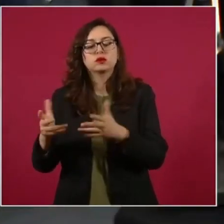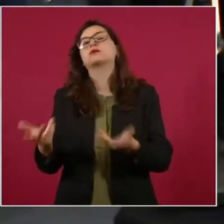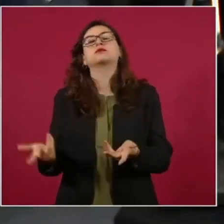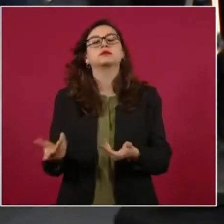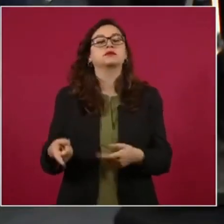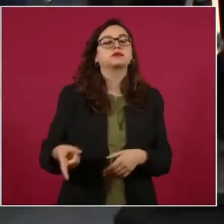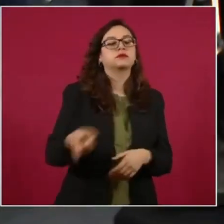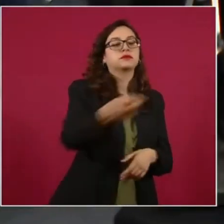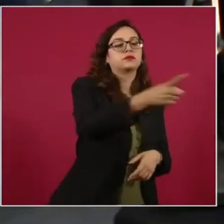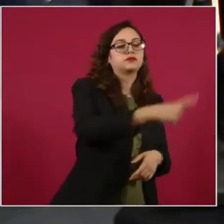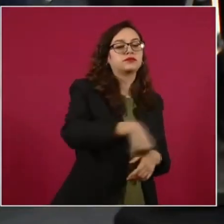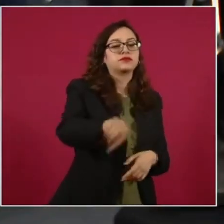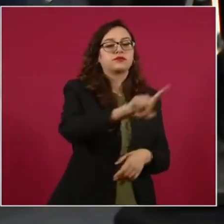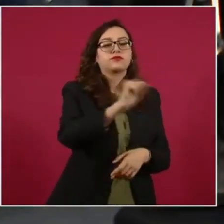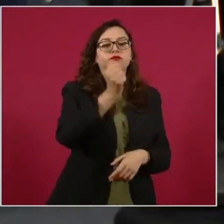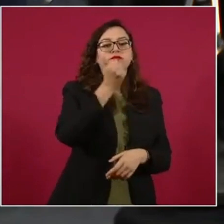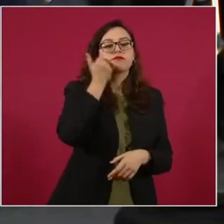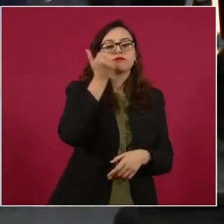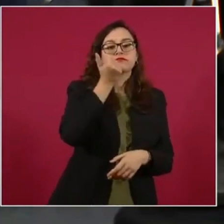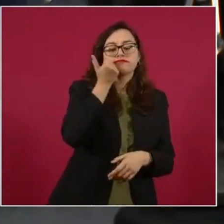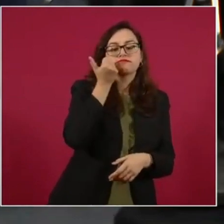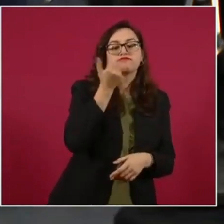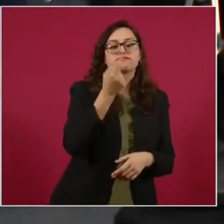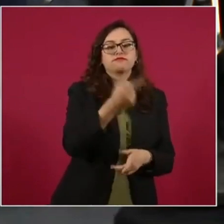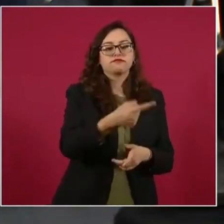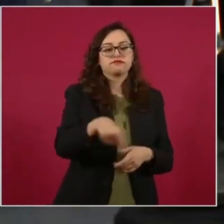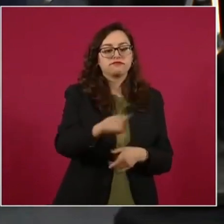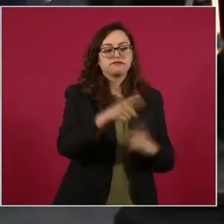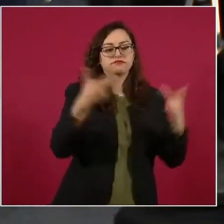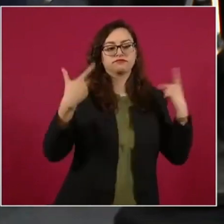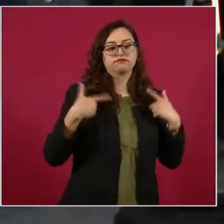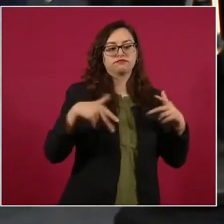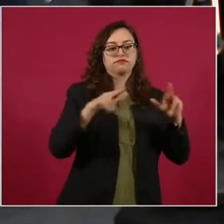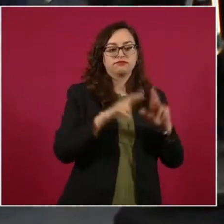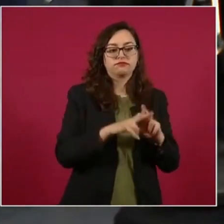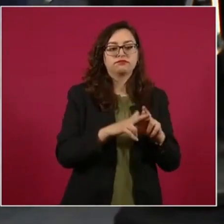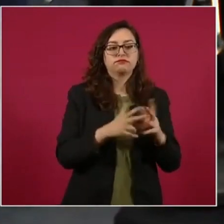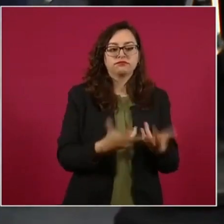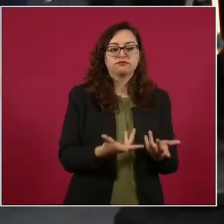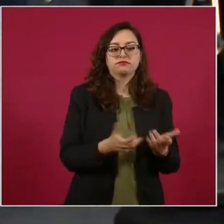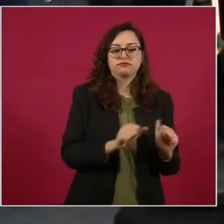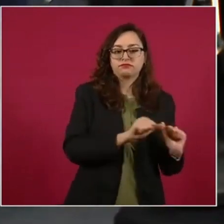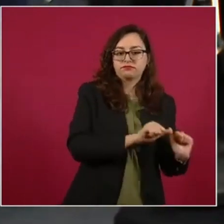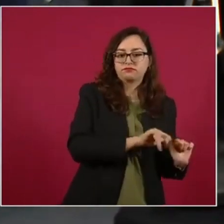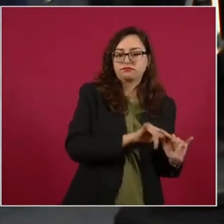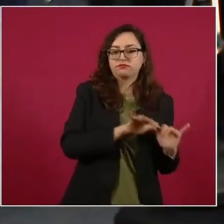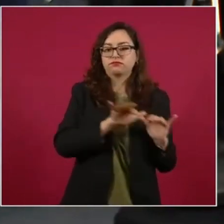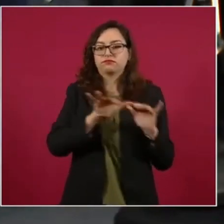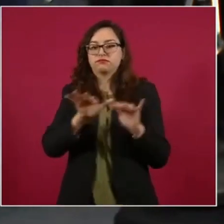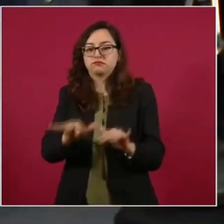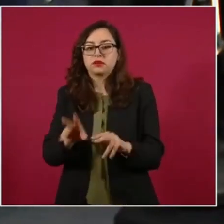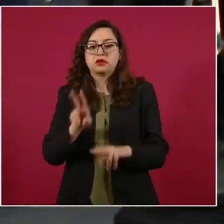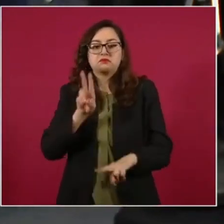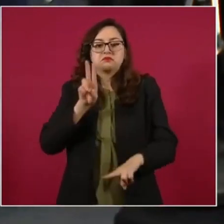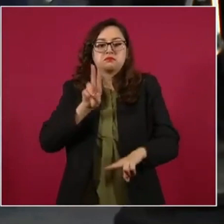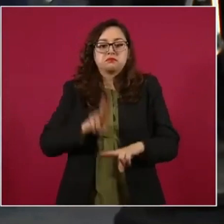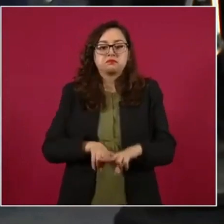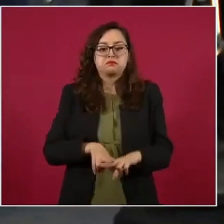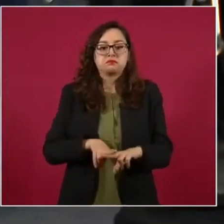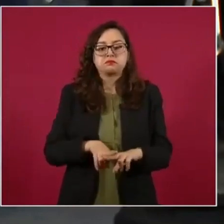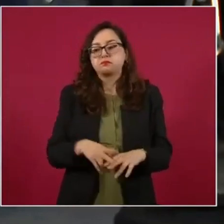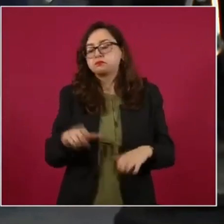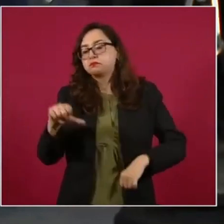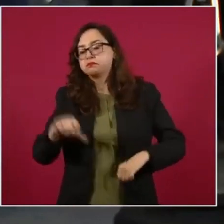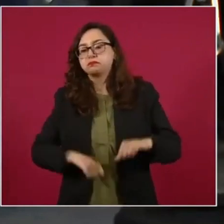exnormalistas y también entusiastas del normalismo mexicano, acudieron a la normal del Meche y se sentaron ahí, estuvieron realizando